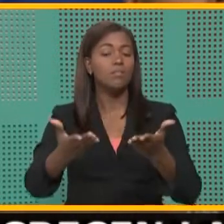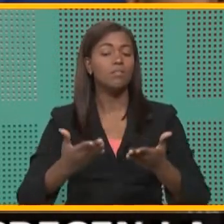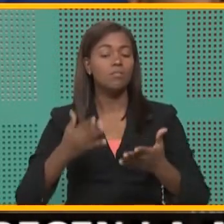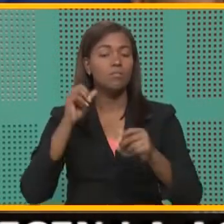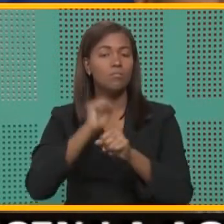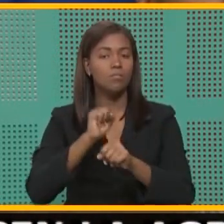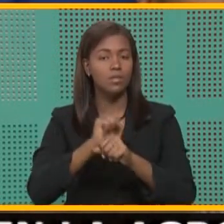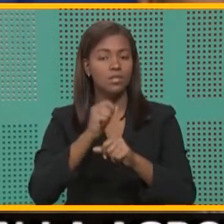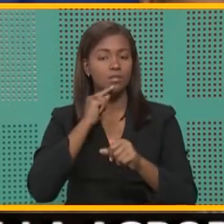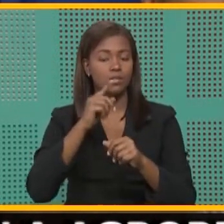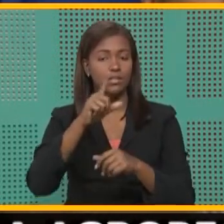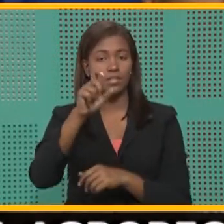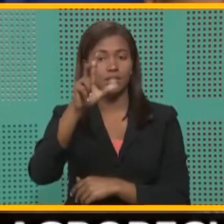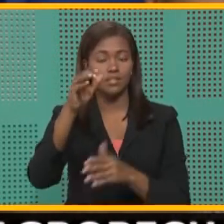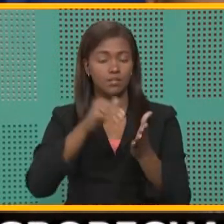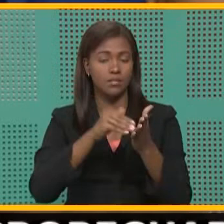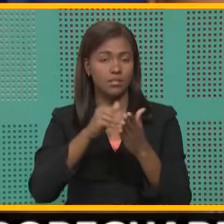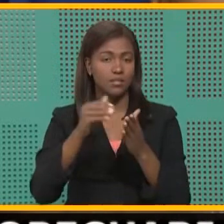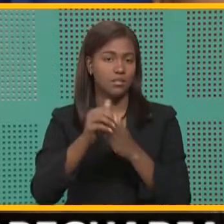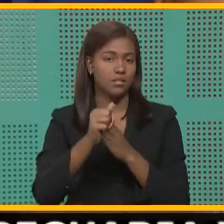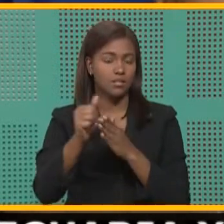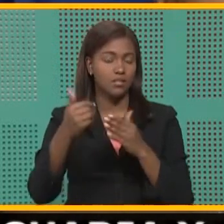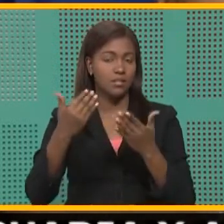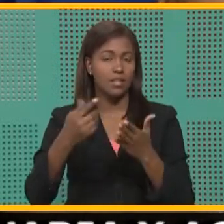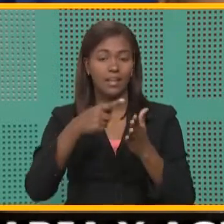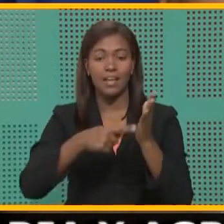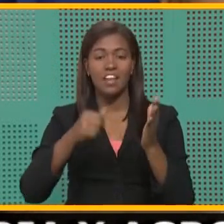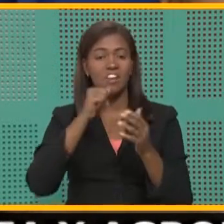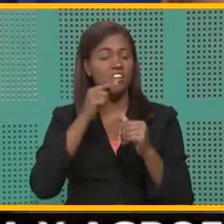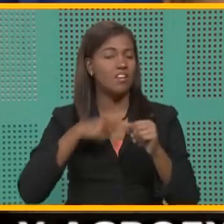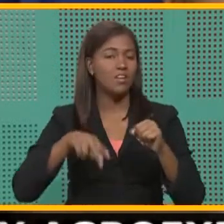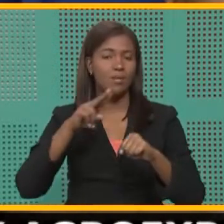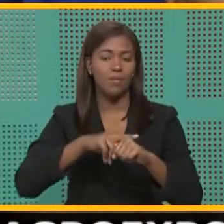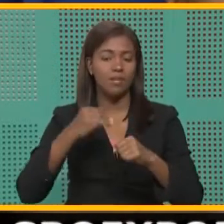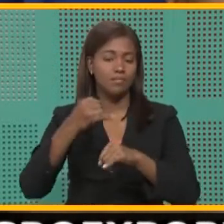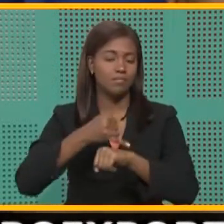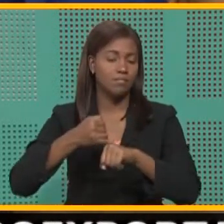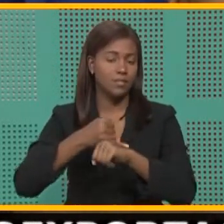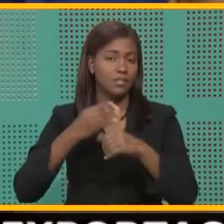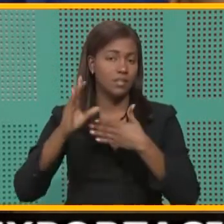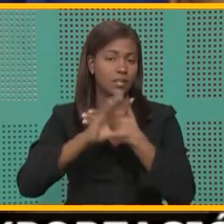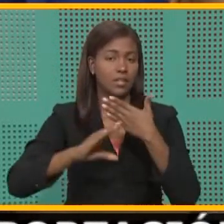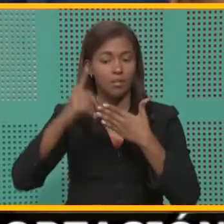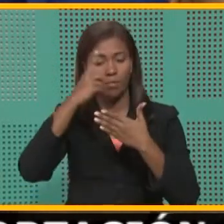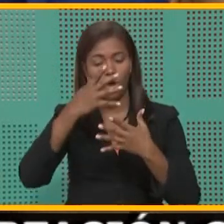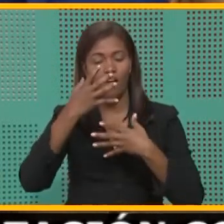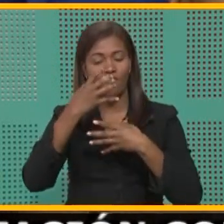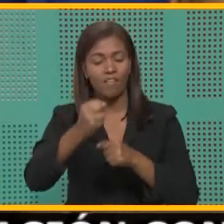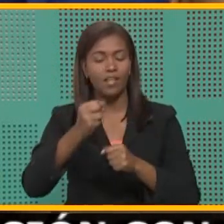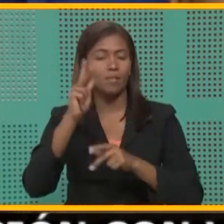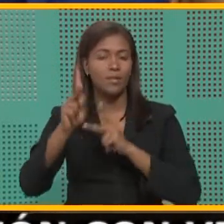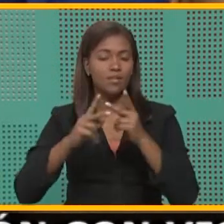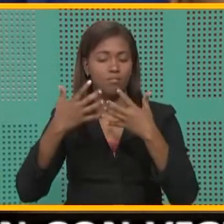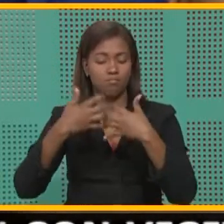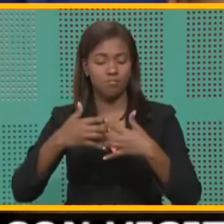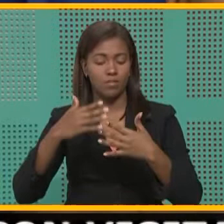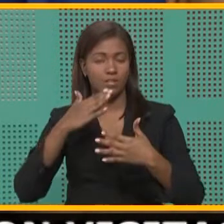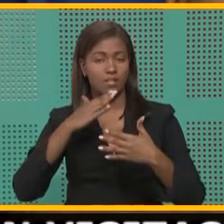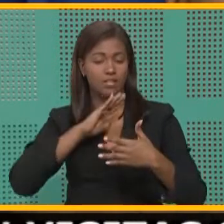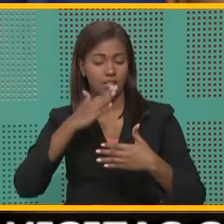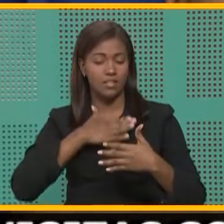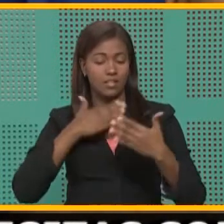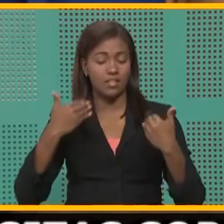inversión de 130 millones de dólares que no es normal en las islas del Caribe por la confianza de los empresarios que llevan en